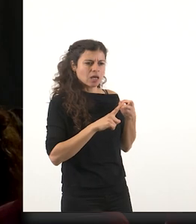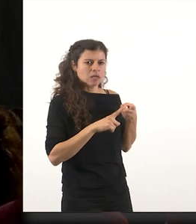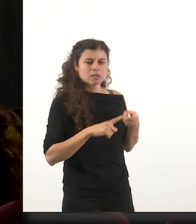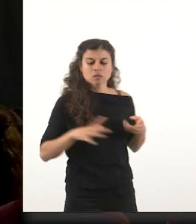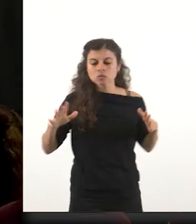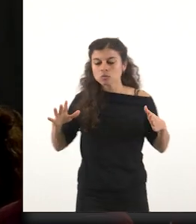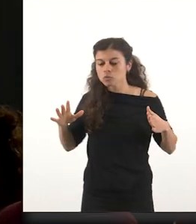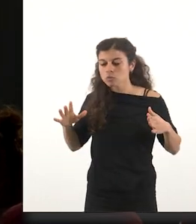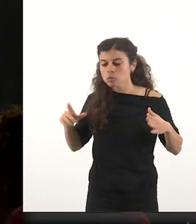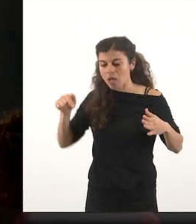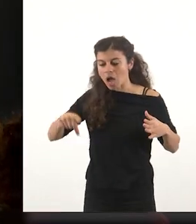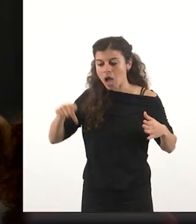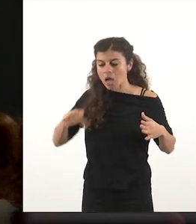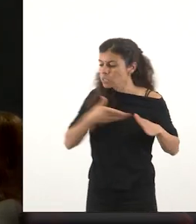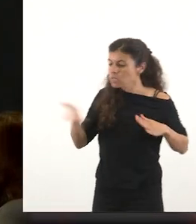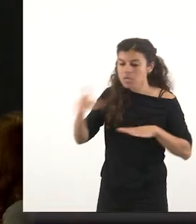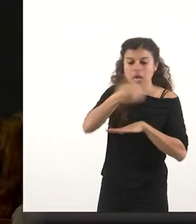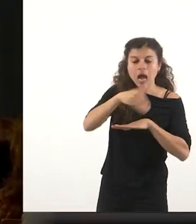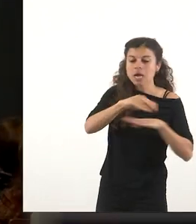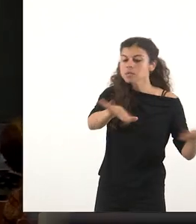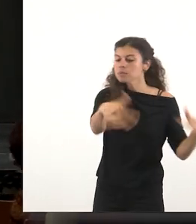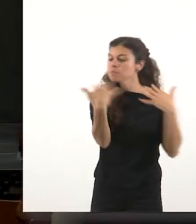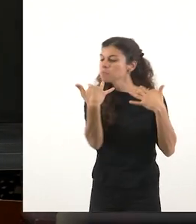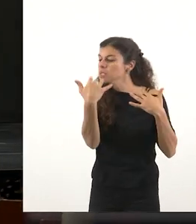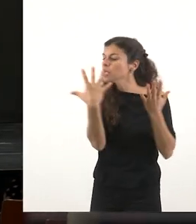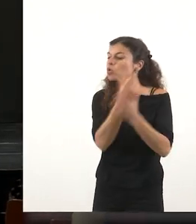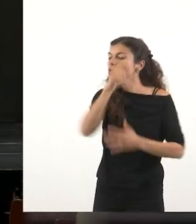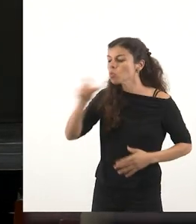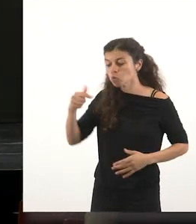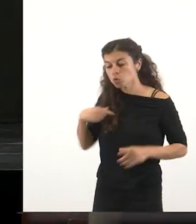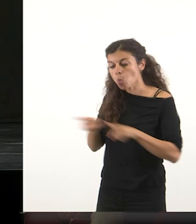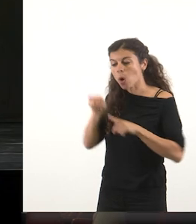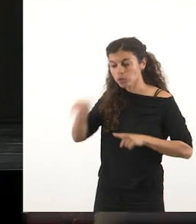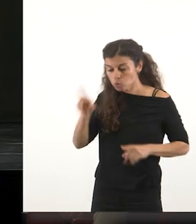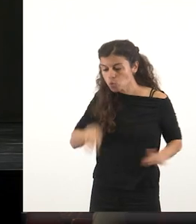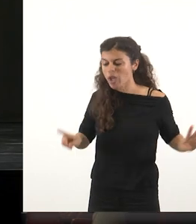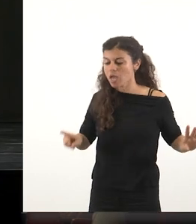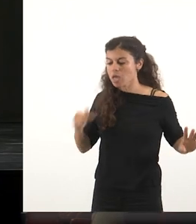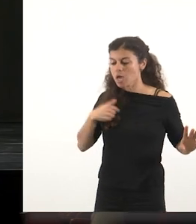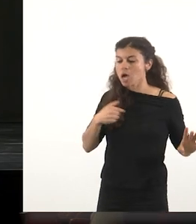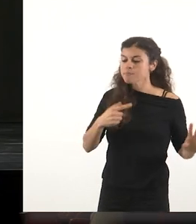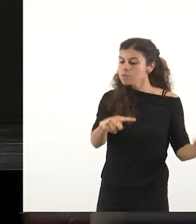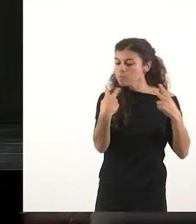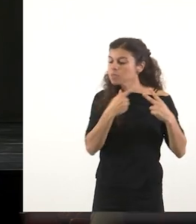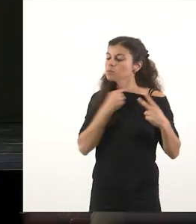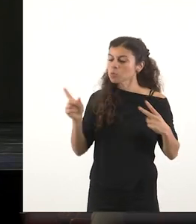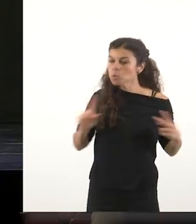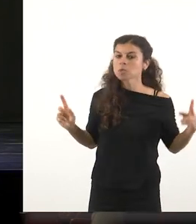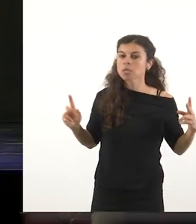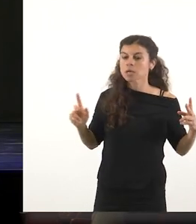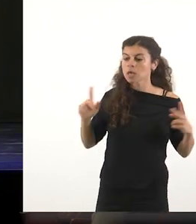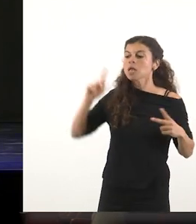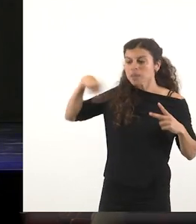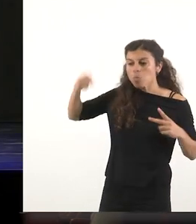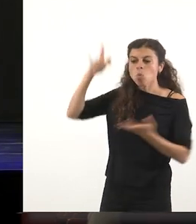vaya a levantar el pollo en mitad de la calle que me está mirando todo el mundo y yo no soy como tú, ¿eh? Que a mí no me mola que me miren. Cuando lleguemos al